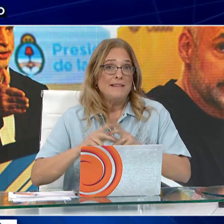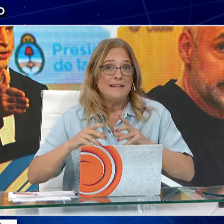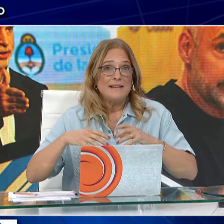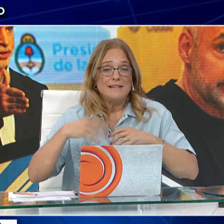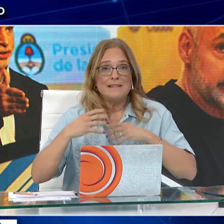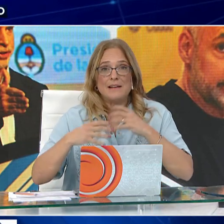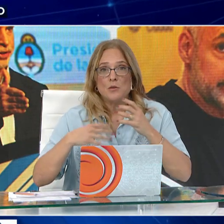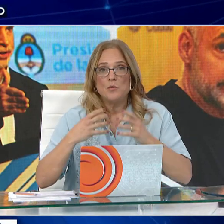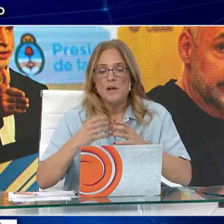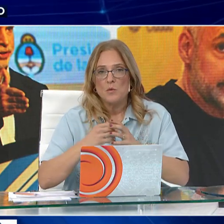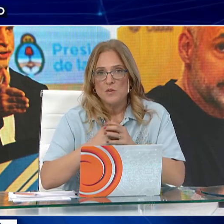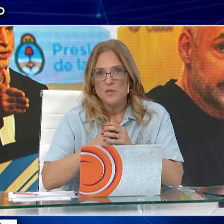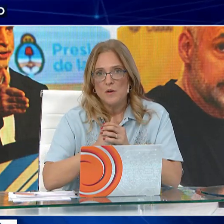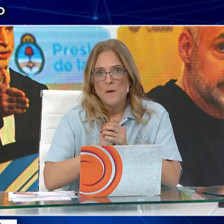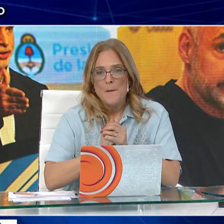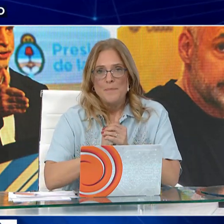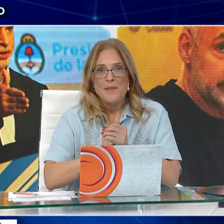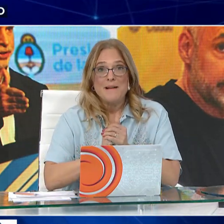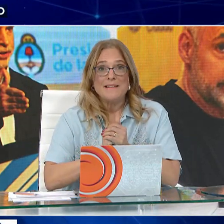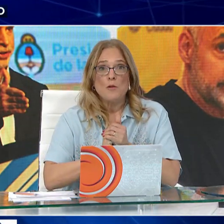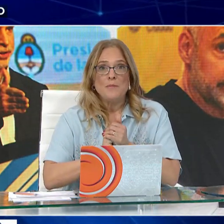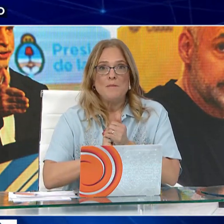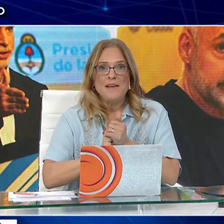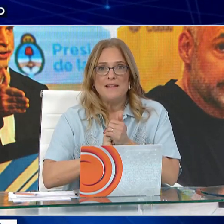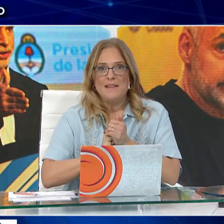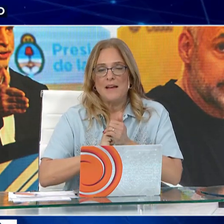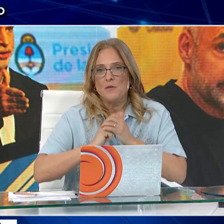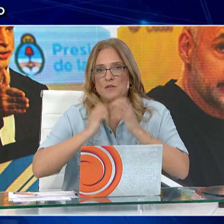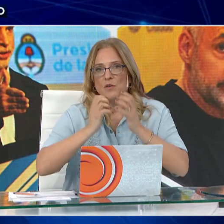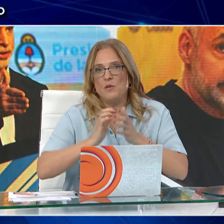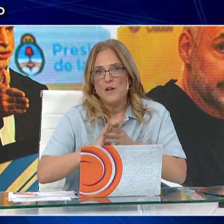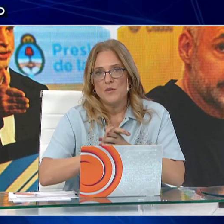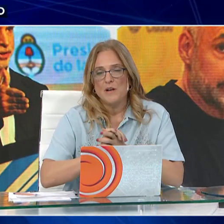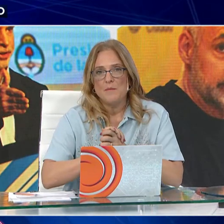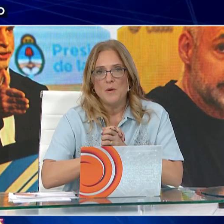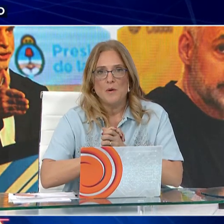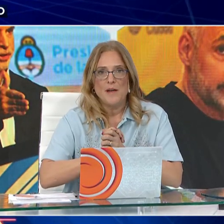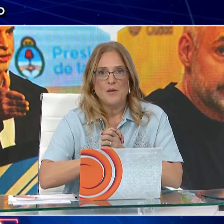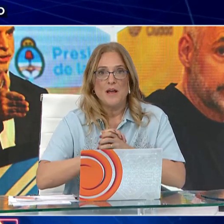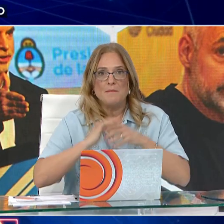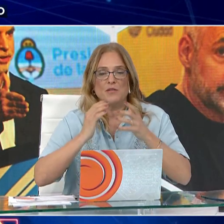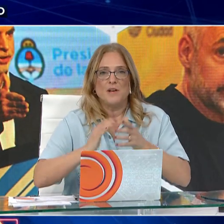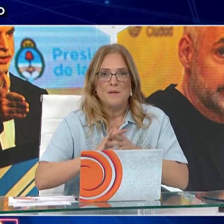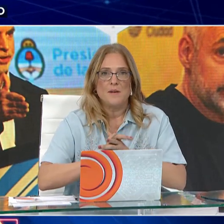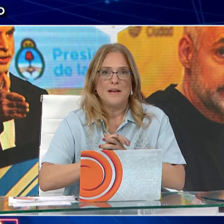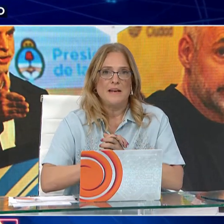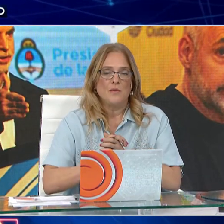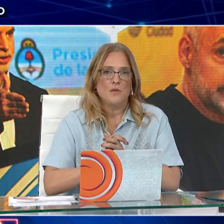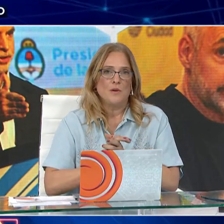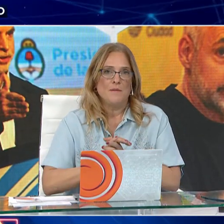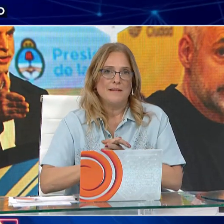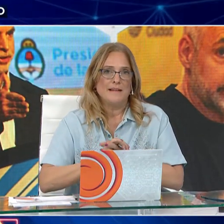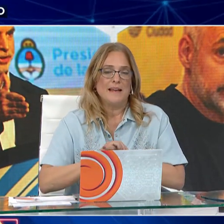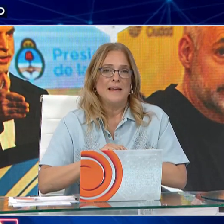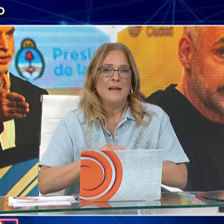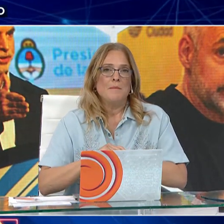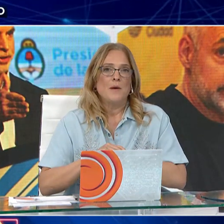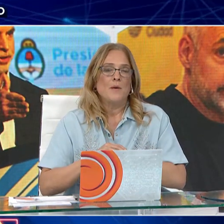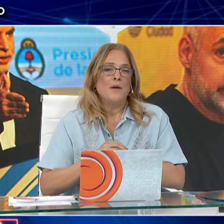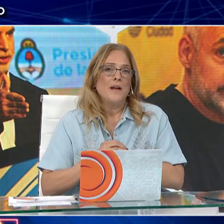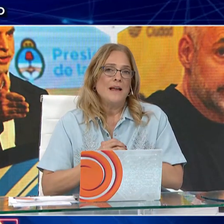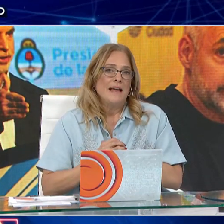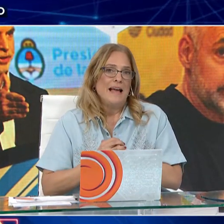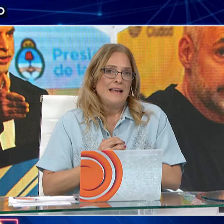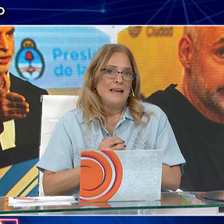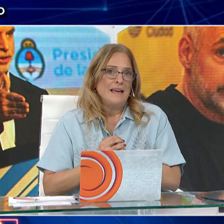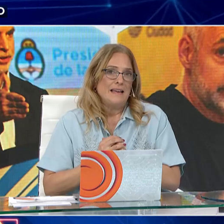2015 se tuvo un discurso demasiado optimista de que con sólo he hecho el cambio de gobierno las inversiones iban a venir y todo iba a ser mejor